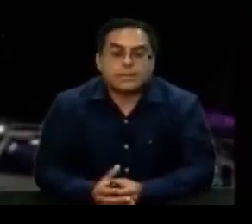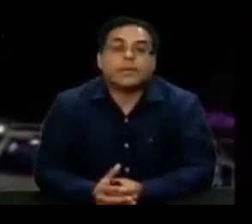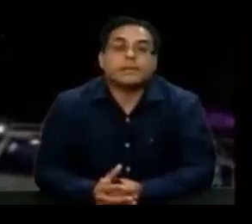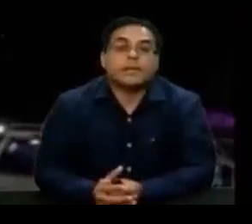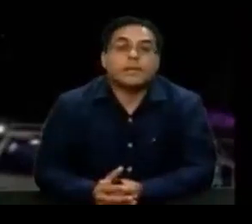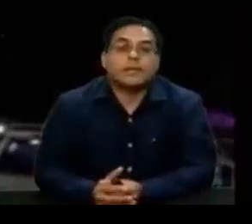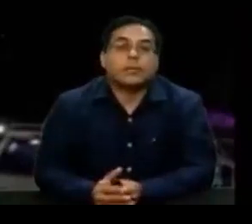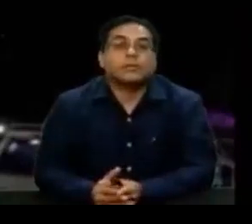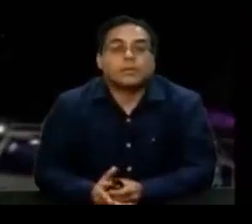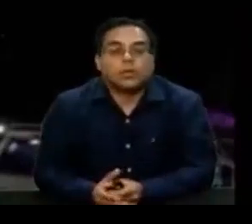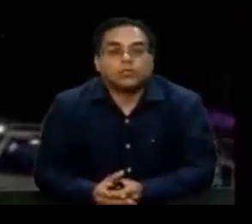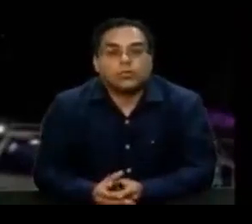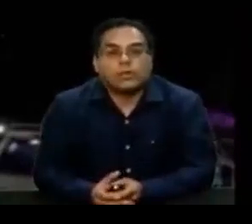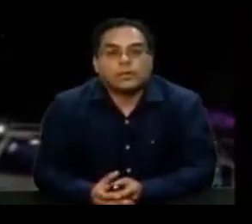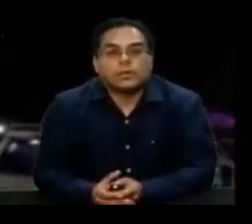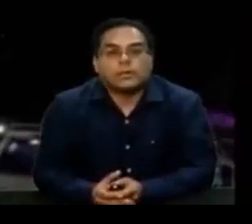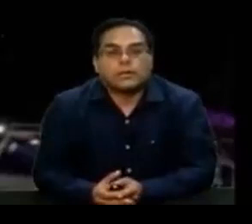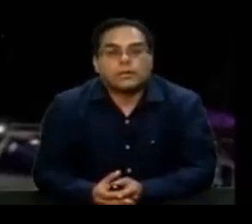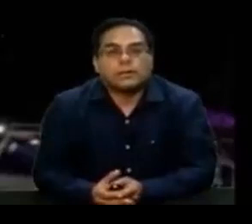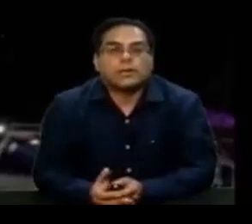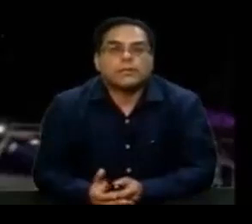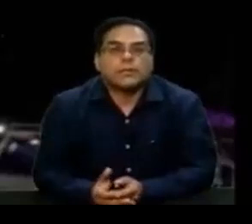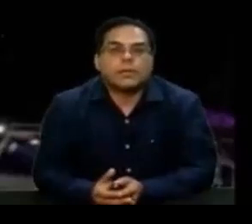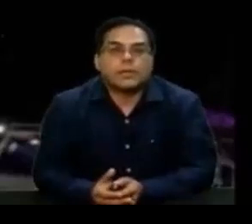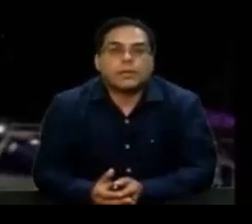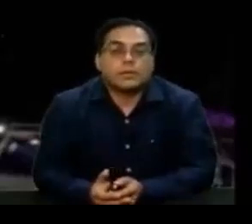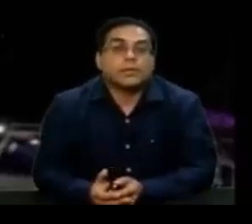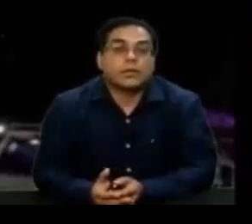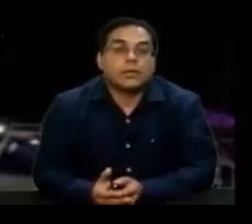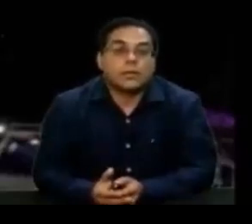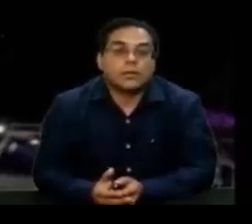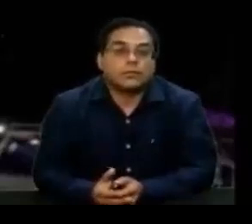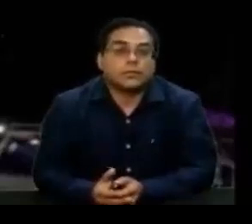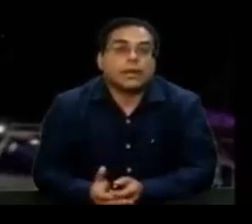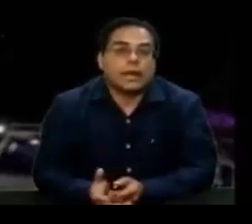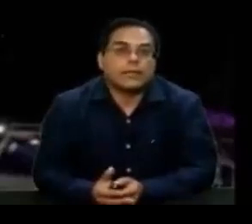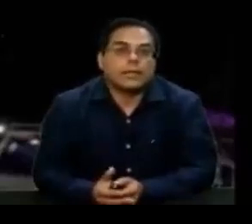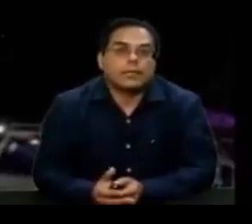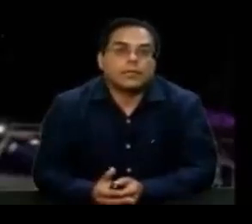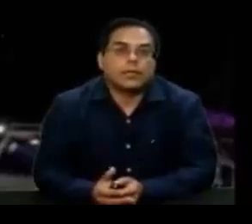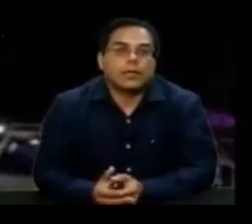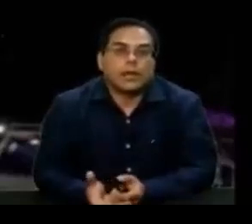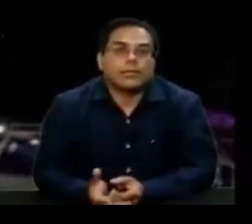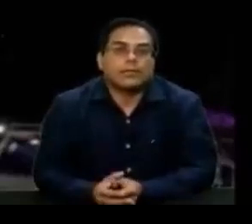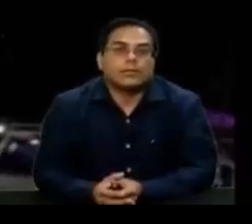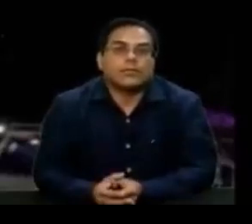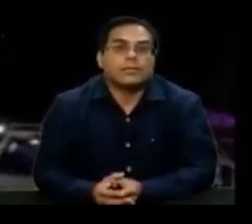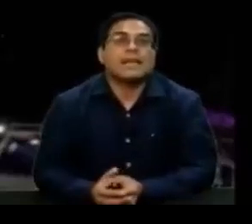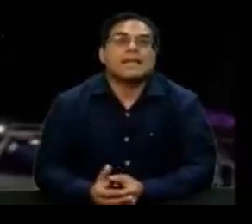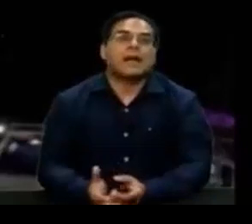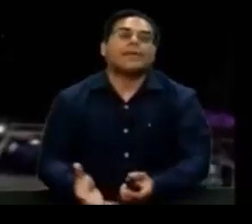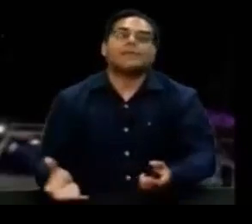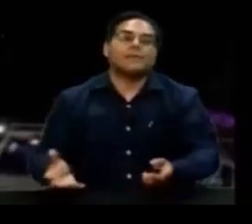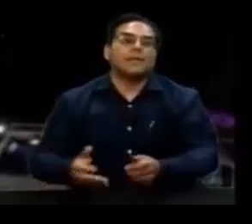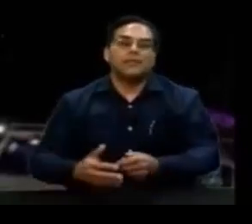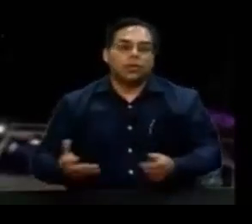pacientes también hacer unas interconsultas al servicio de psicología, ¿no? Porque cambia la morfología, cambian muchas cosas que